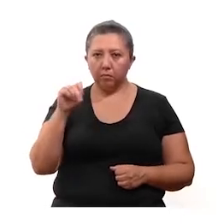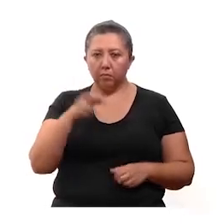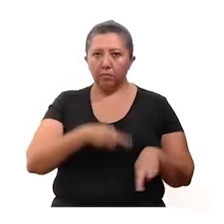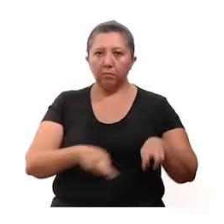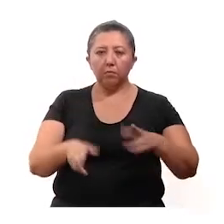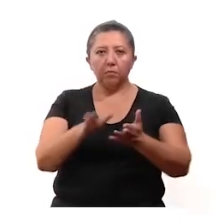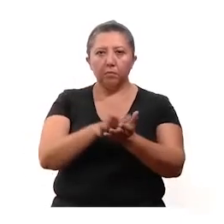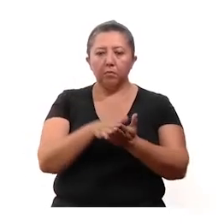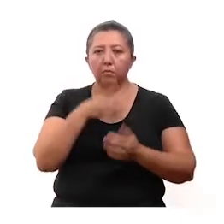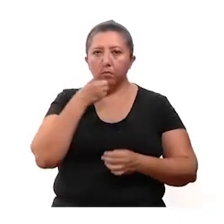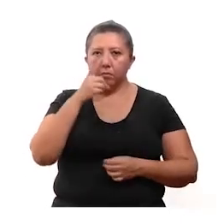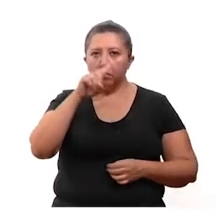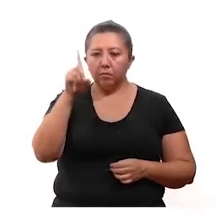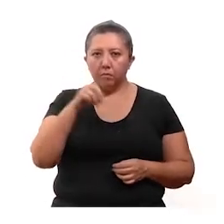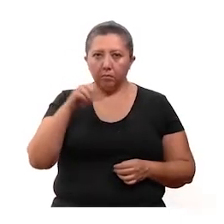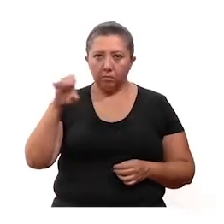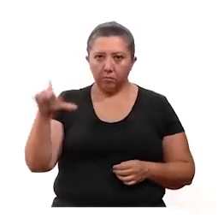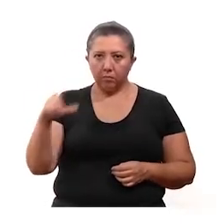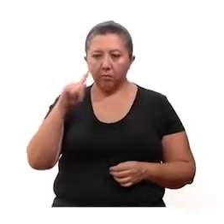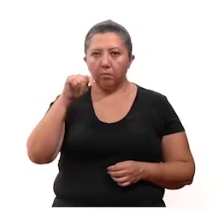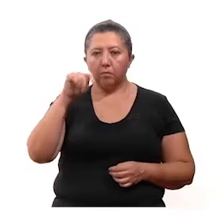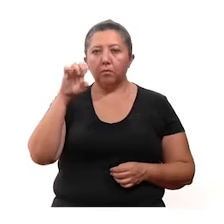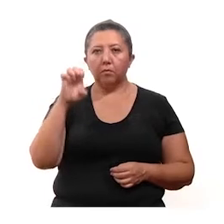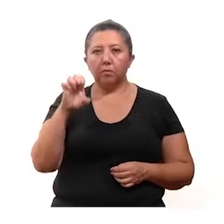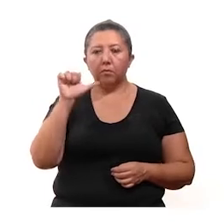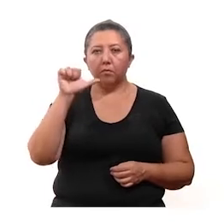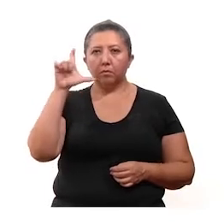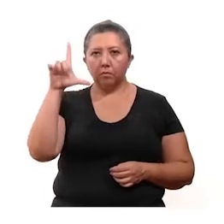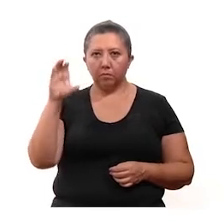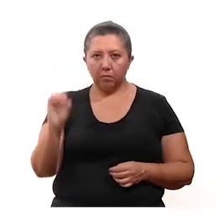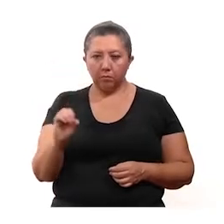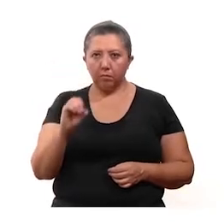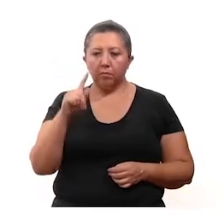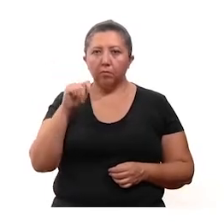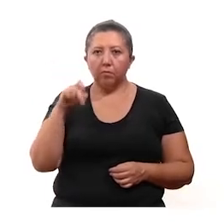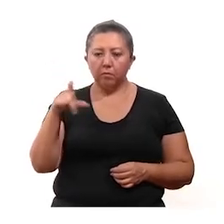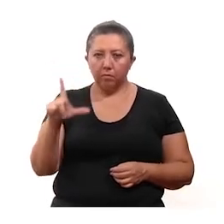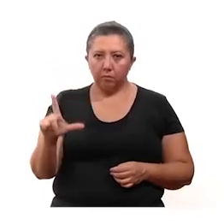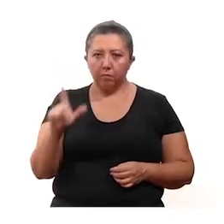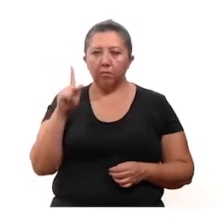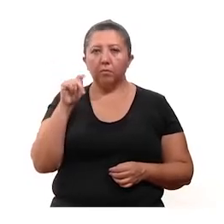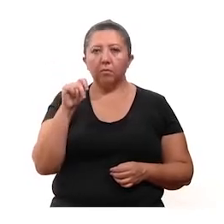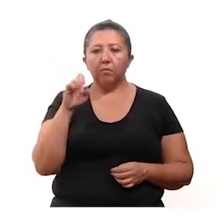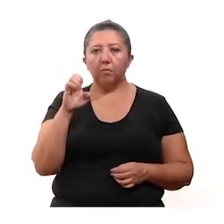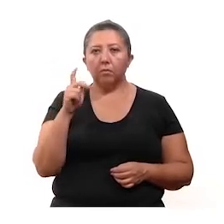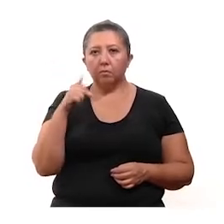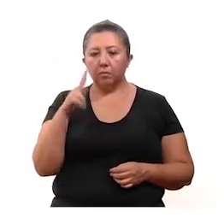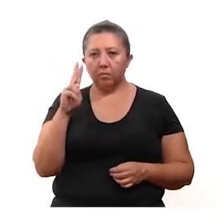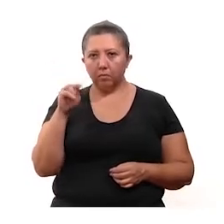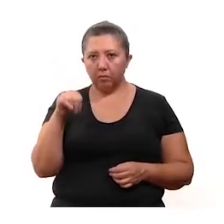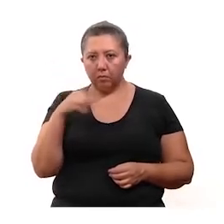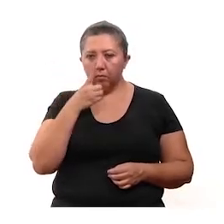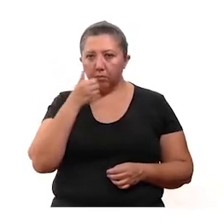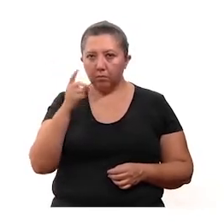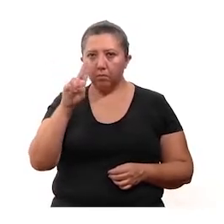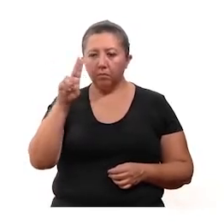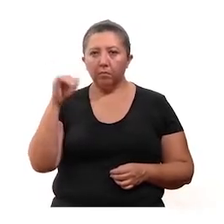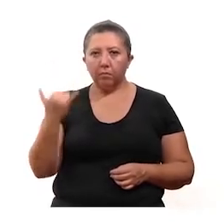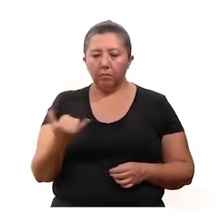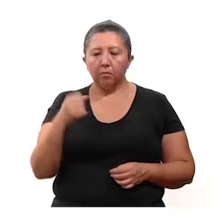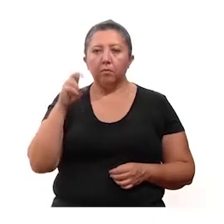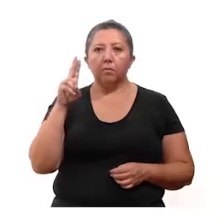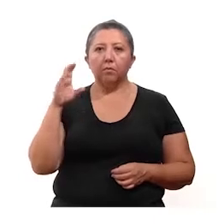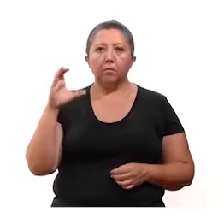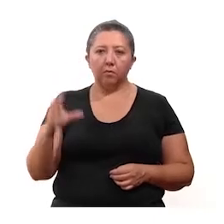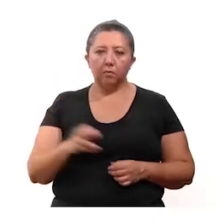Río Lagartos, Tzutzal, Teabo, Tecal de Venegas, Tepacán, Tzumcacap, Guayma y